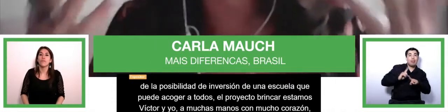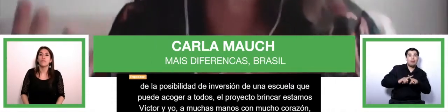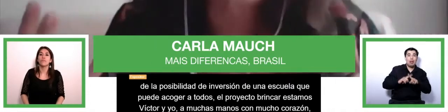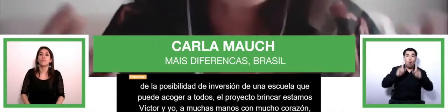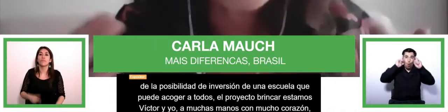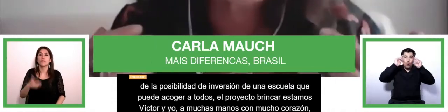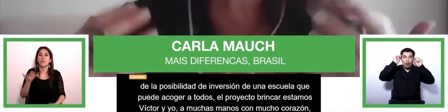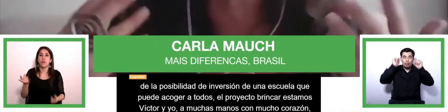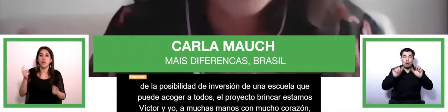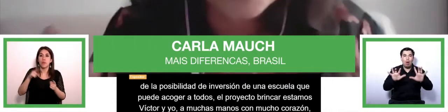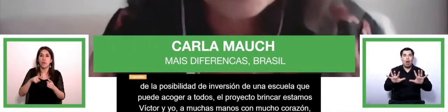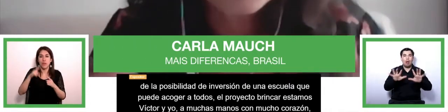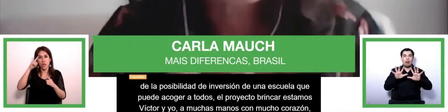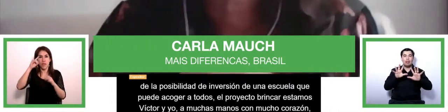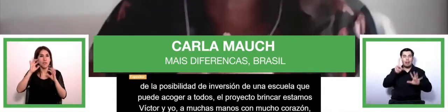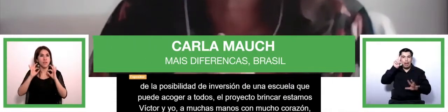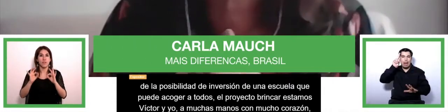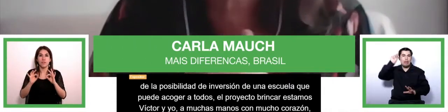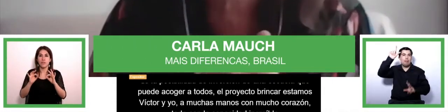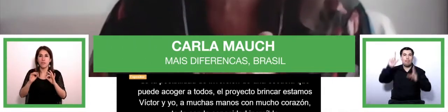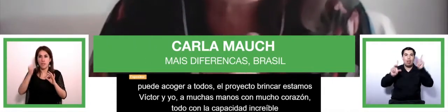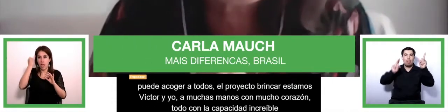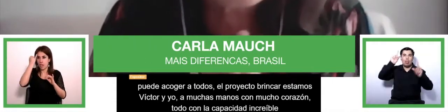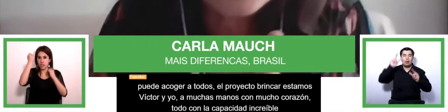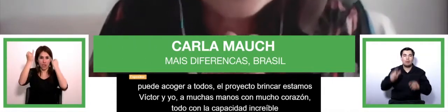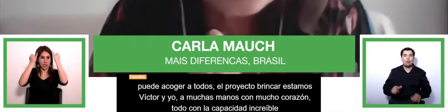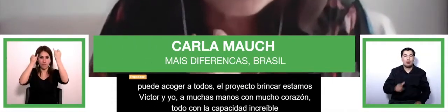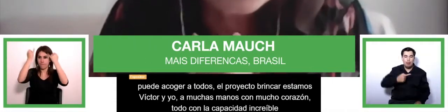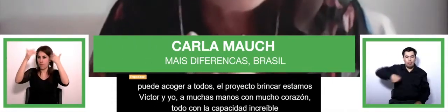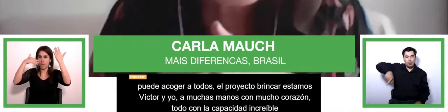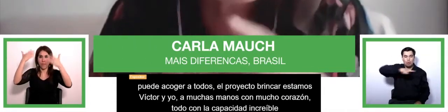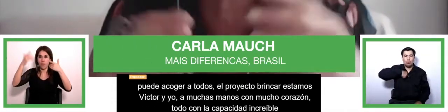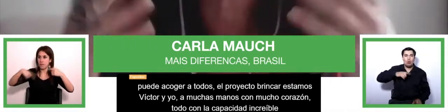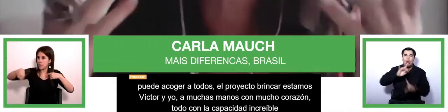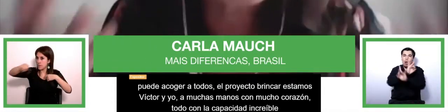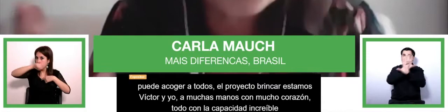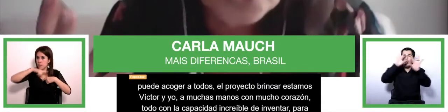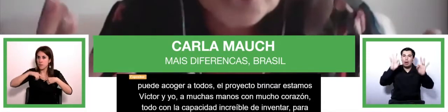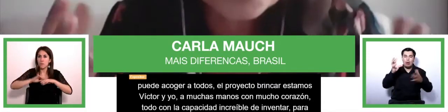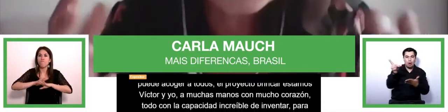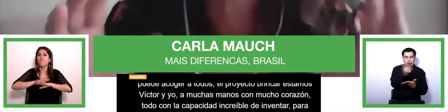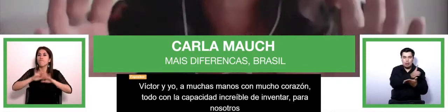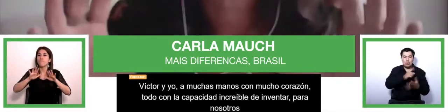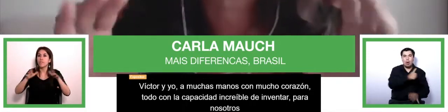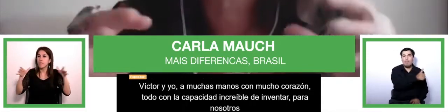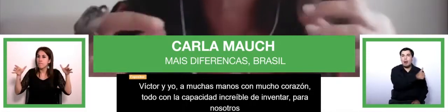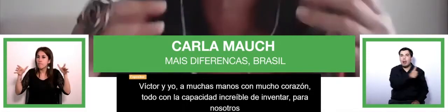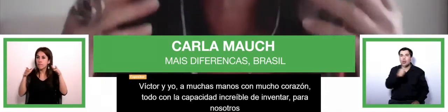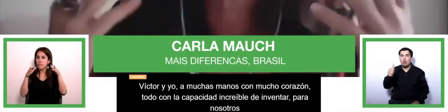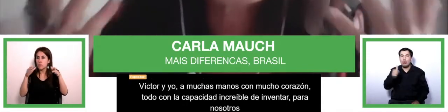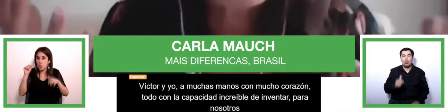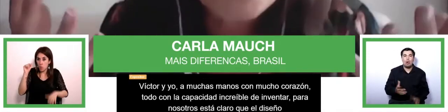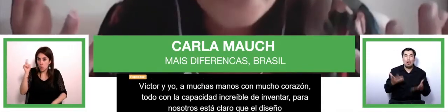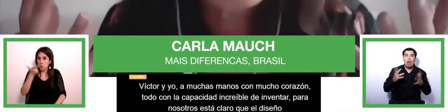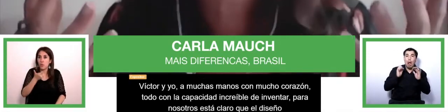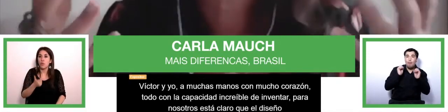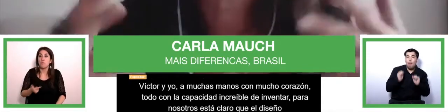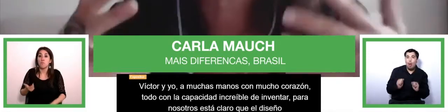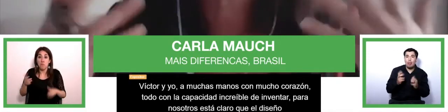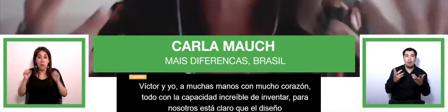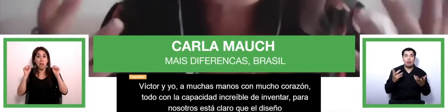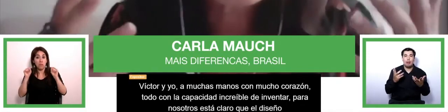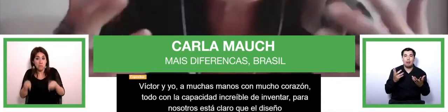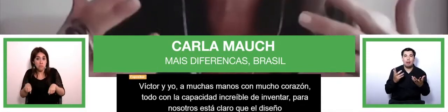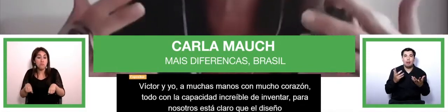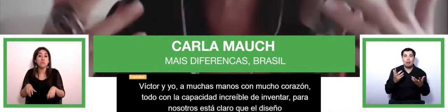capacidad increíble de inventar. Para nosotros está claro que el diseño para todos, la posibilidad